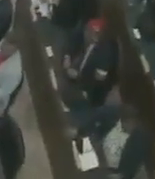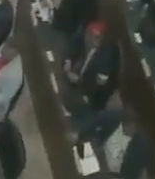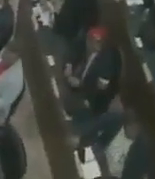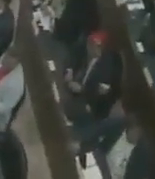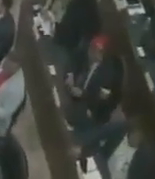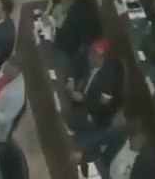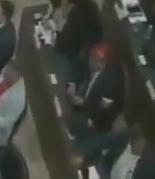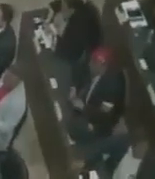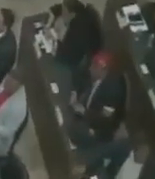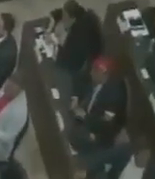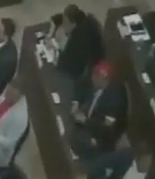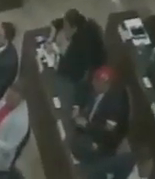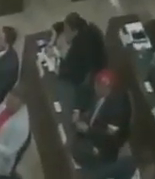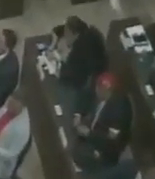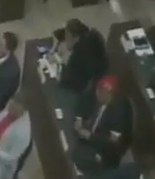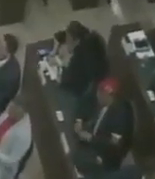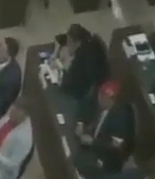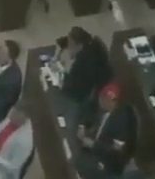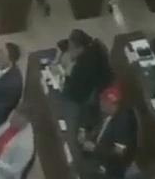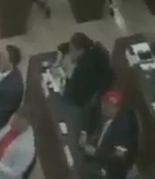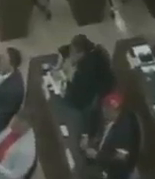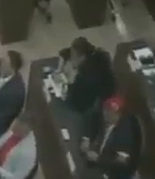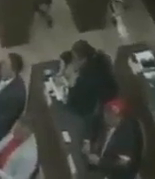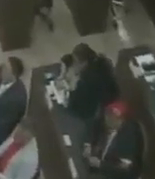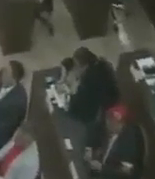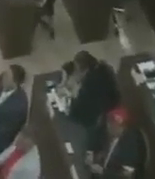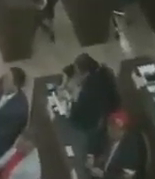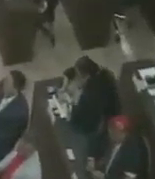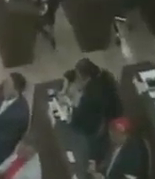sesión ordinaria del día de hoy.